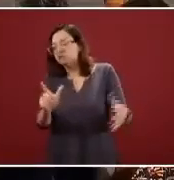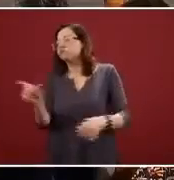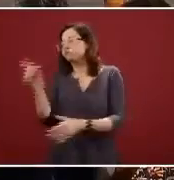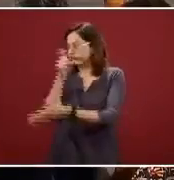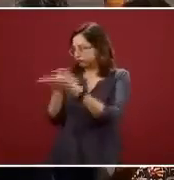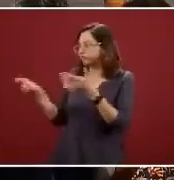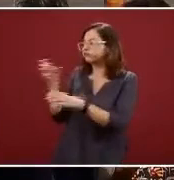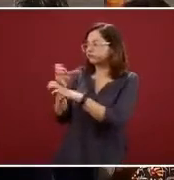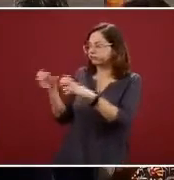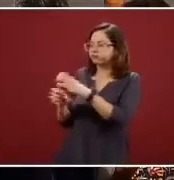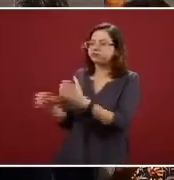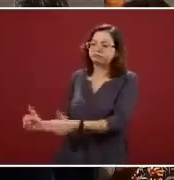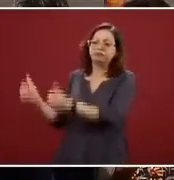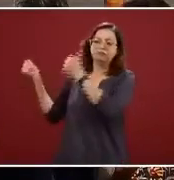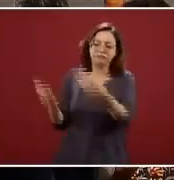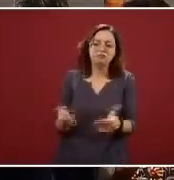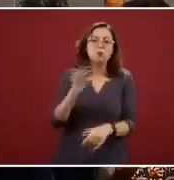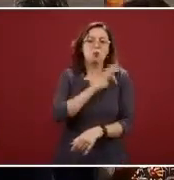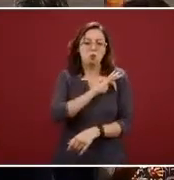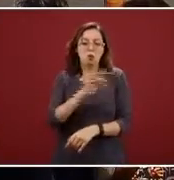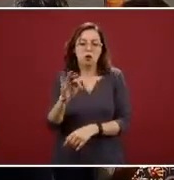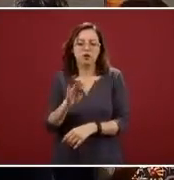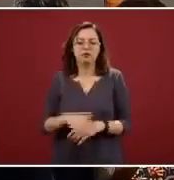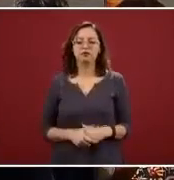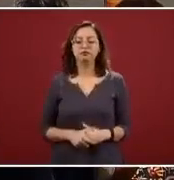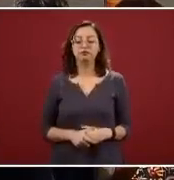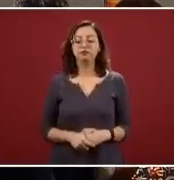la evolución de la epidemia, ¿no?